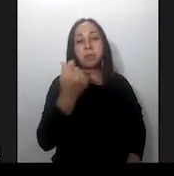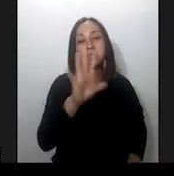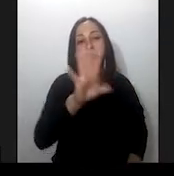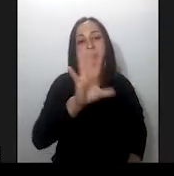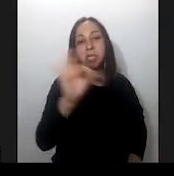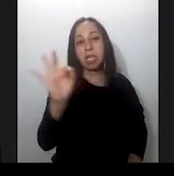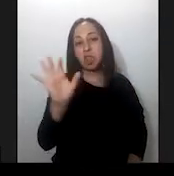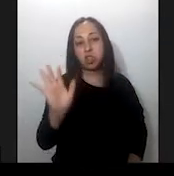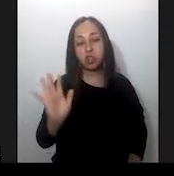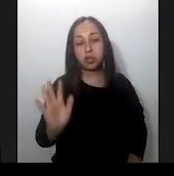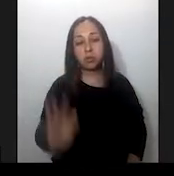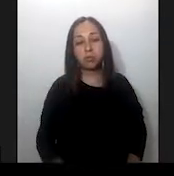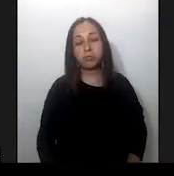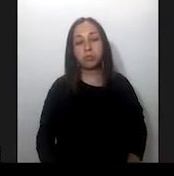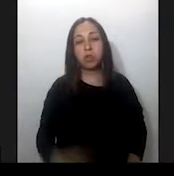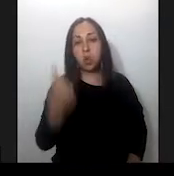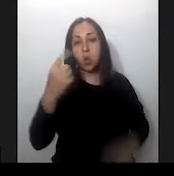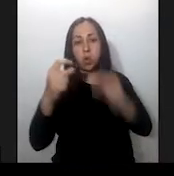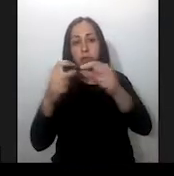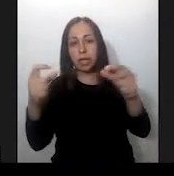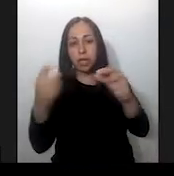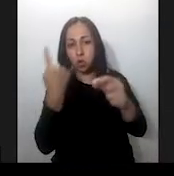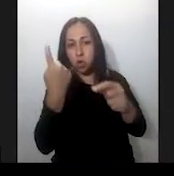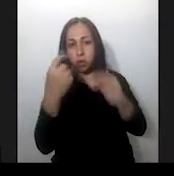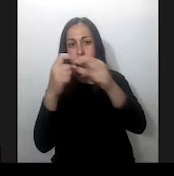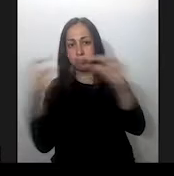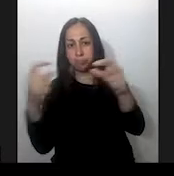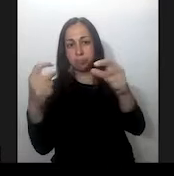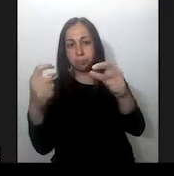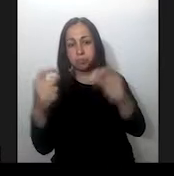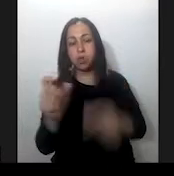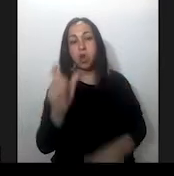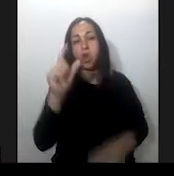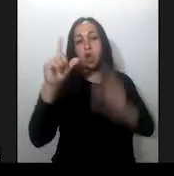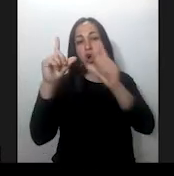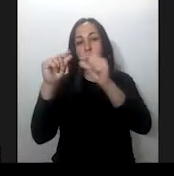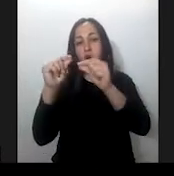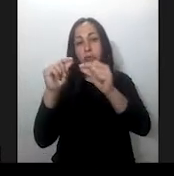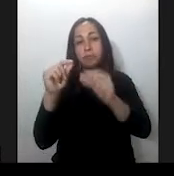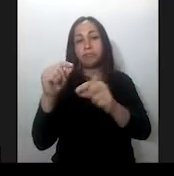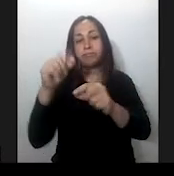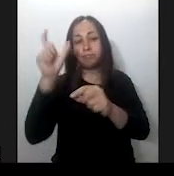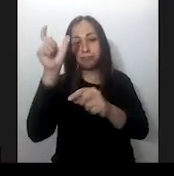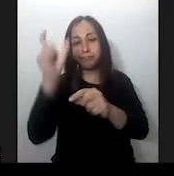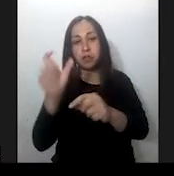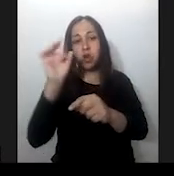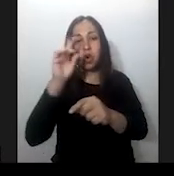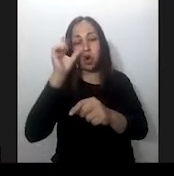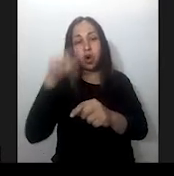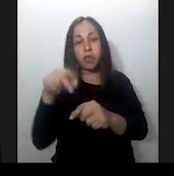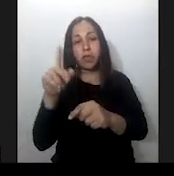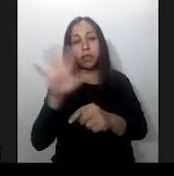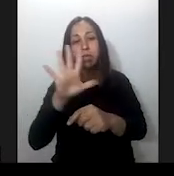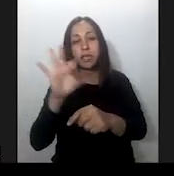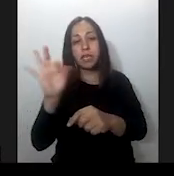500. Voy a poner un ticket, total de orden 500. Y bonos,